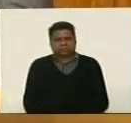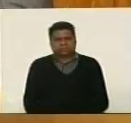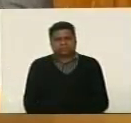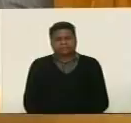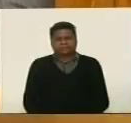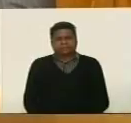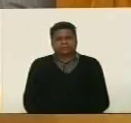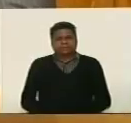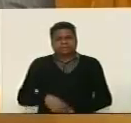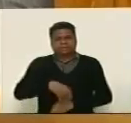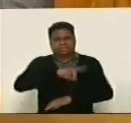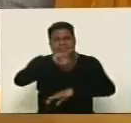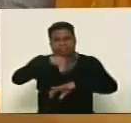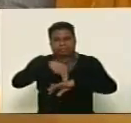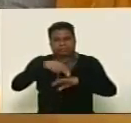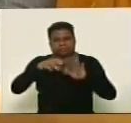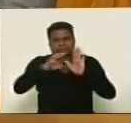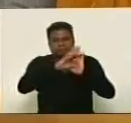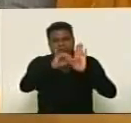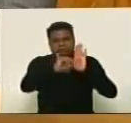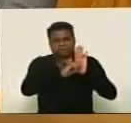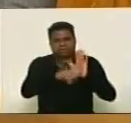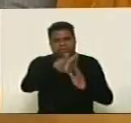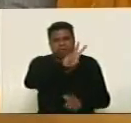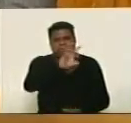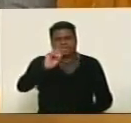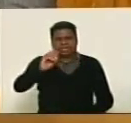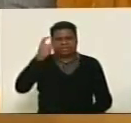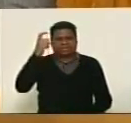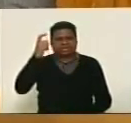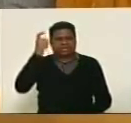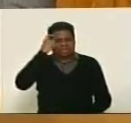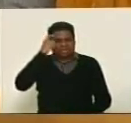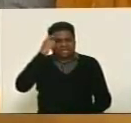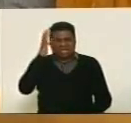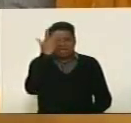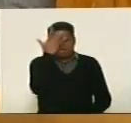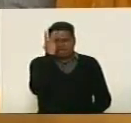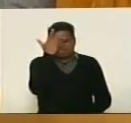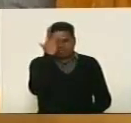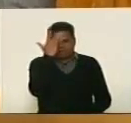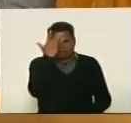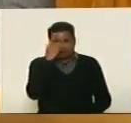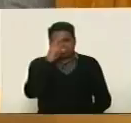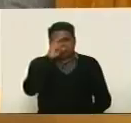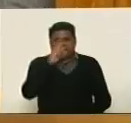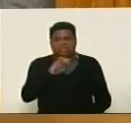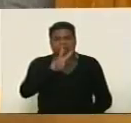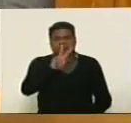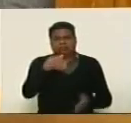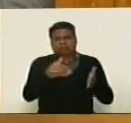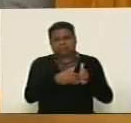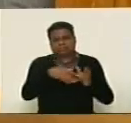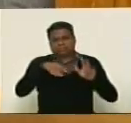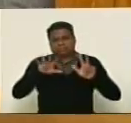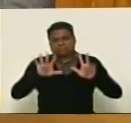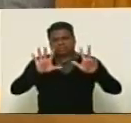Nacional Constituyente en Caracas, a los 20 días del mes de febrero de 2018. Año 207 de la